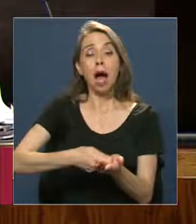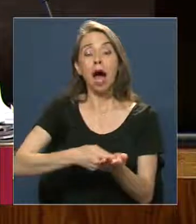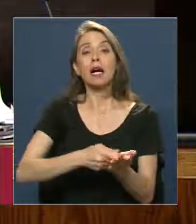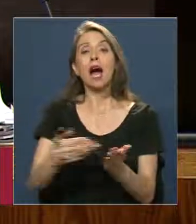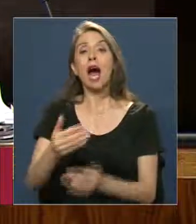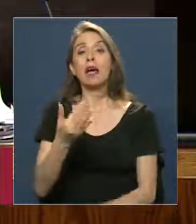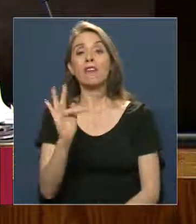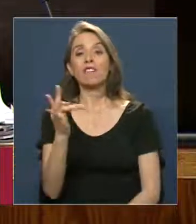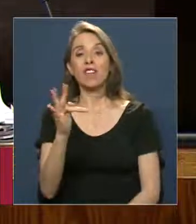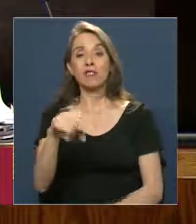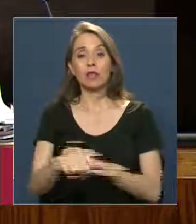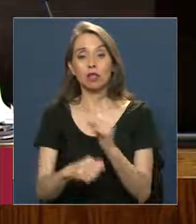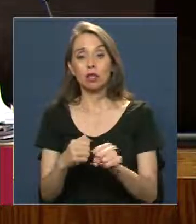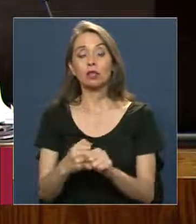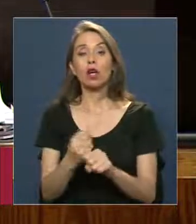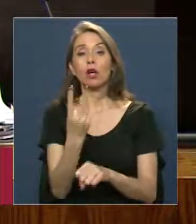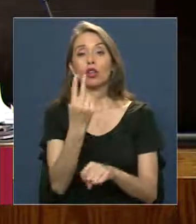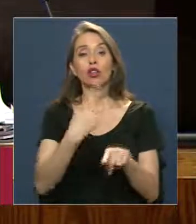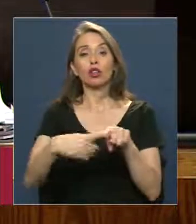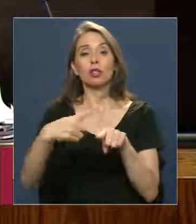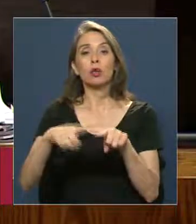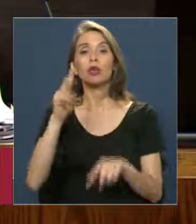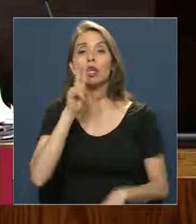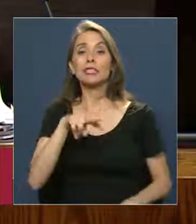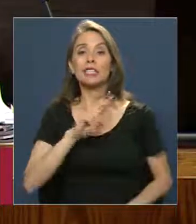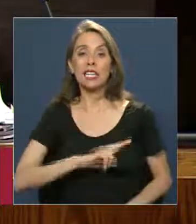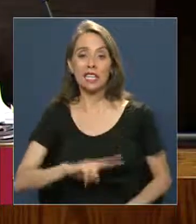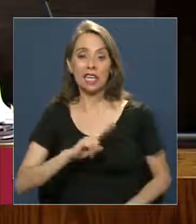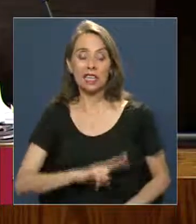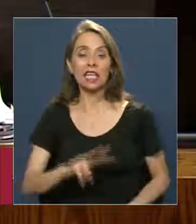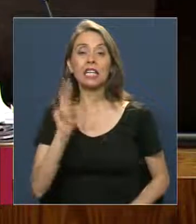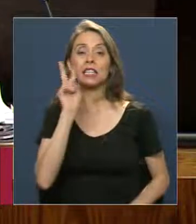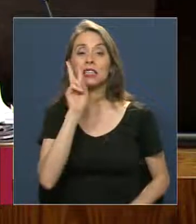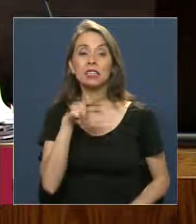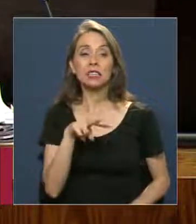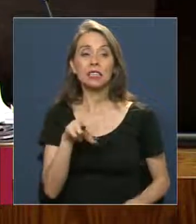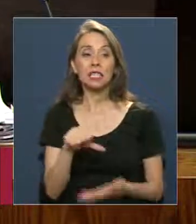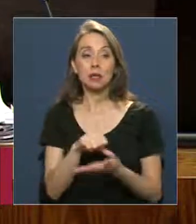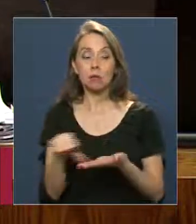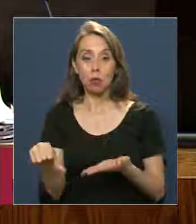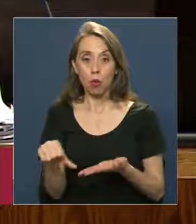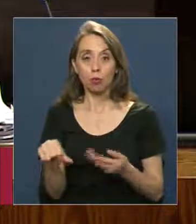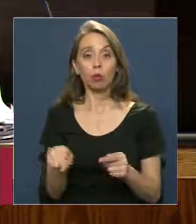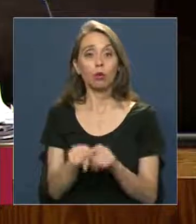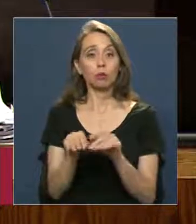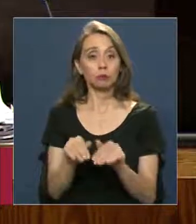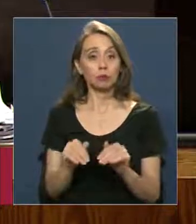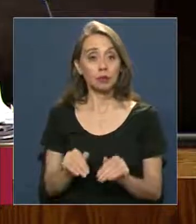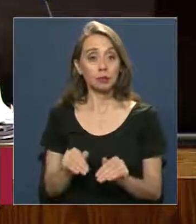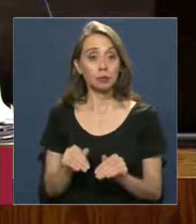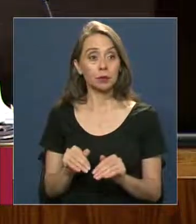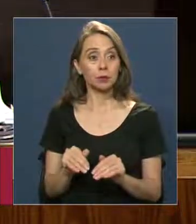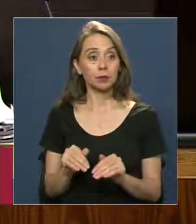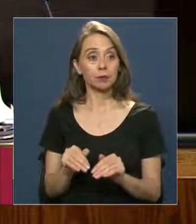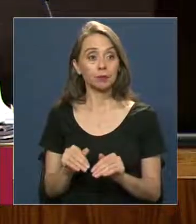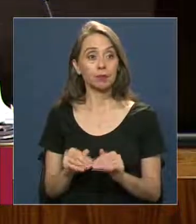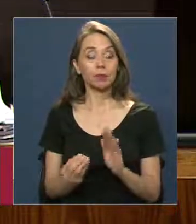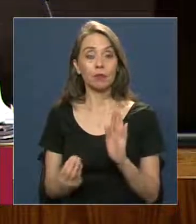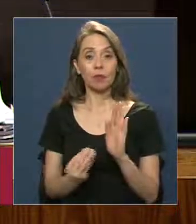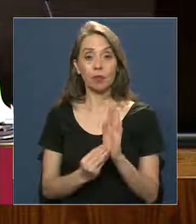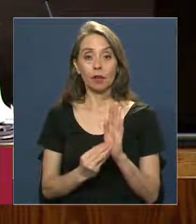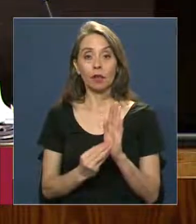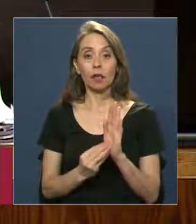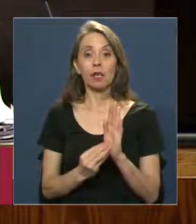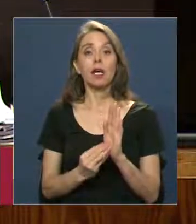12 cuotas sin ningún tipo de interés y, por cierto, sin ningún tipo de multas. Lo mismo, presidente, se establece para